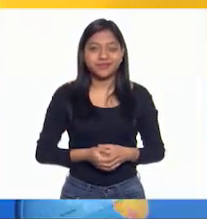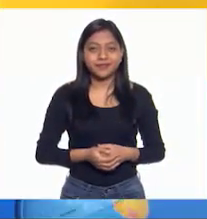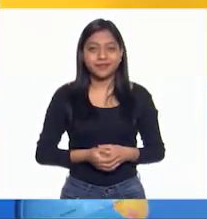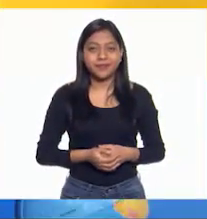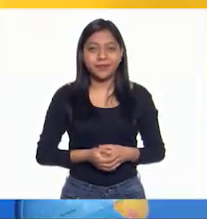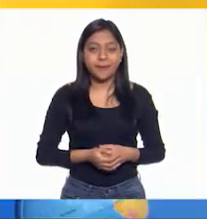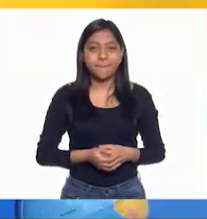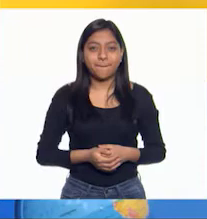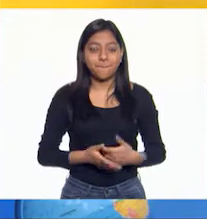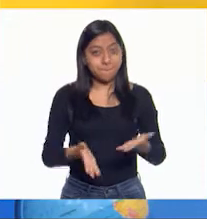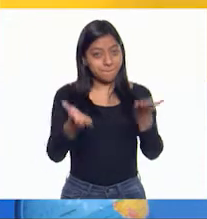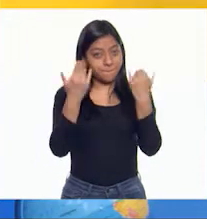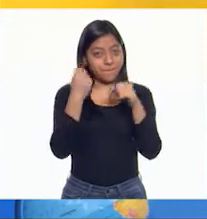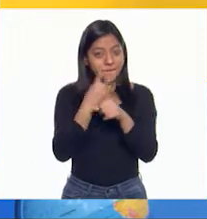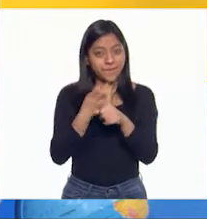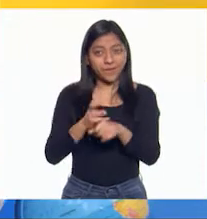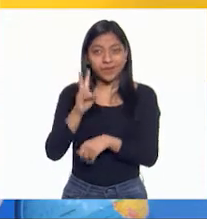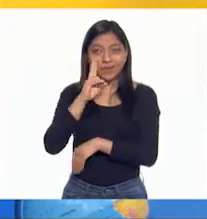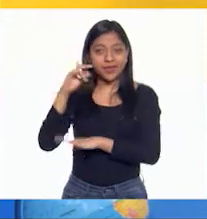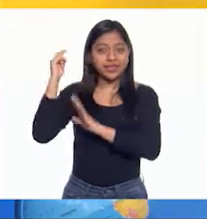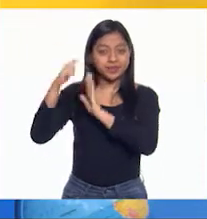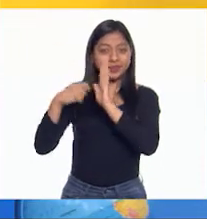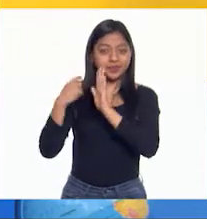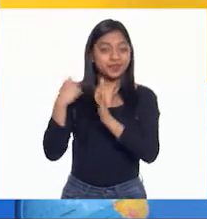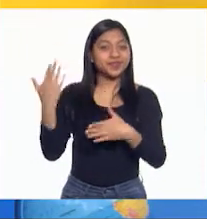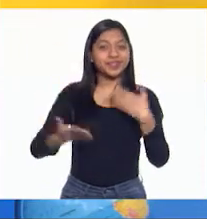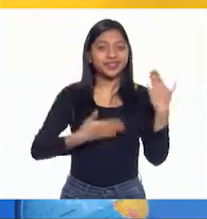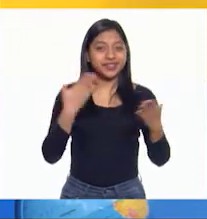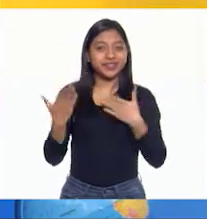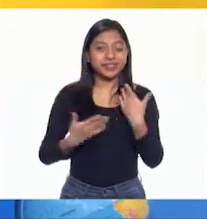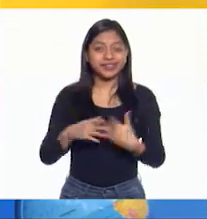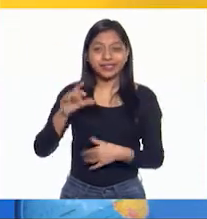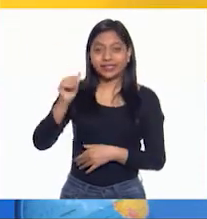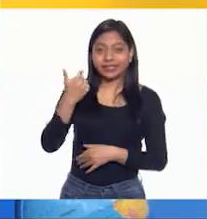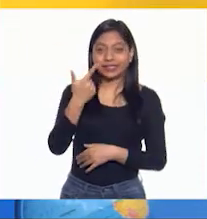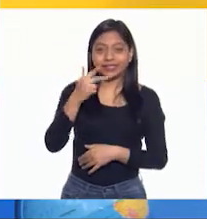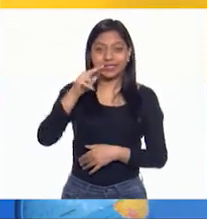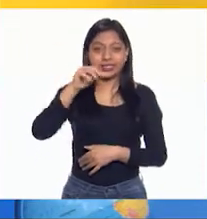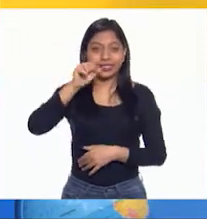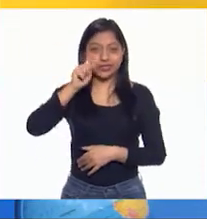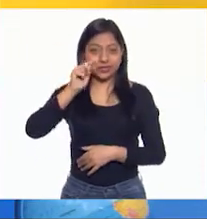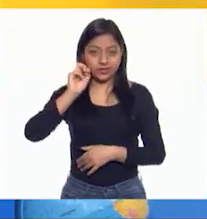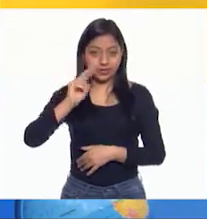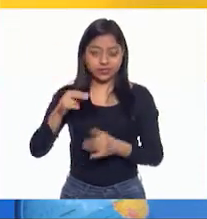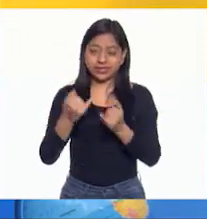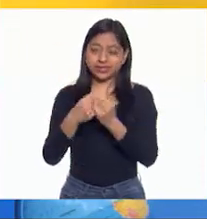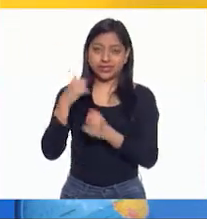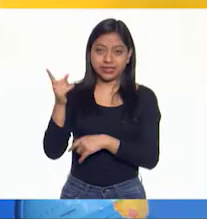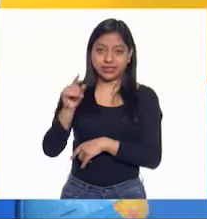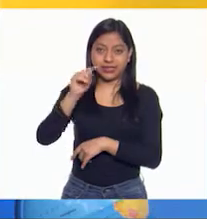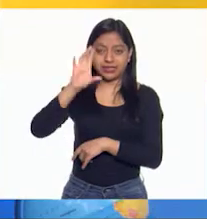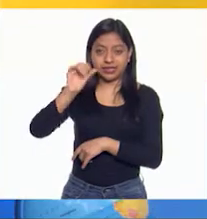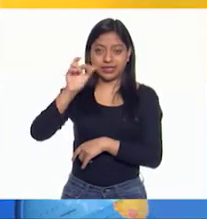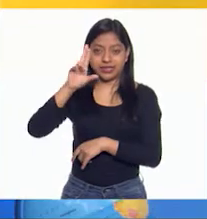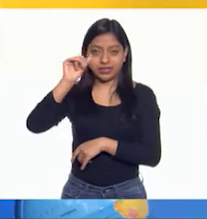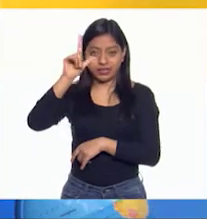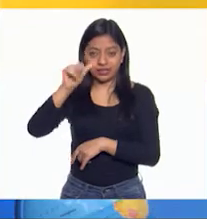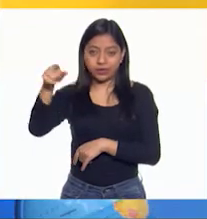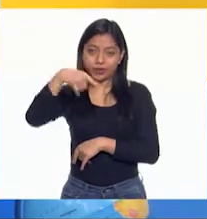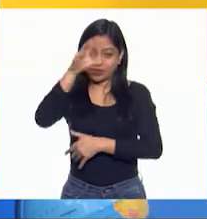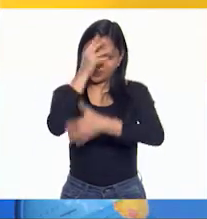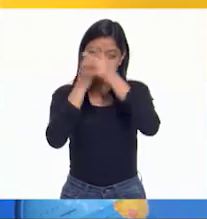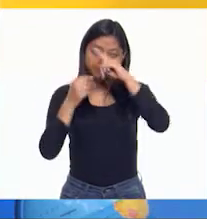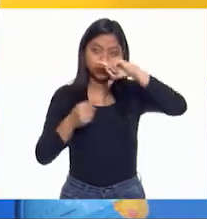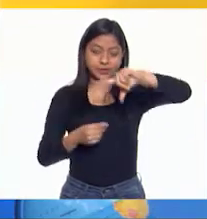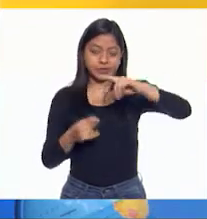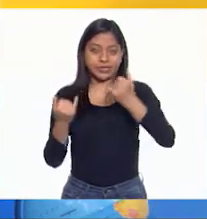Ahora los quiero invitar a ver una cápsula muy divertida de Agustín y Carola, donde vamos a seguir aprendiendo sobre las divisiones y